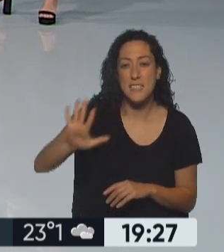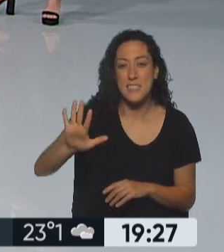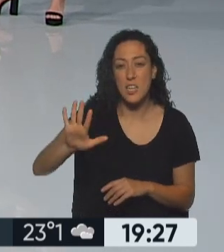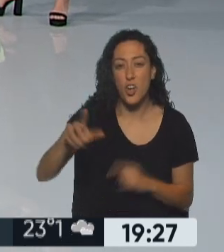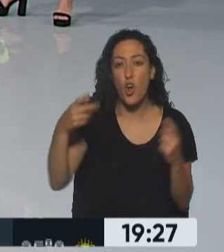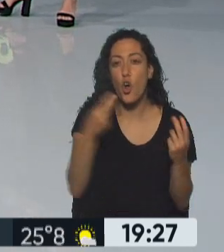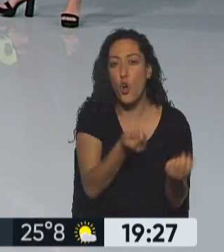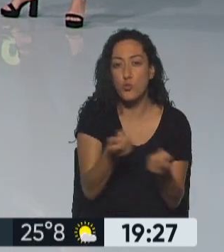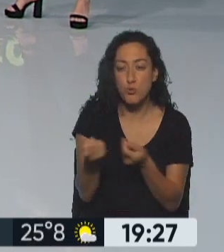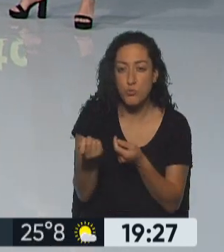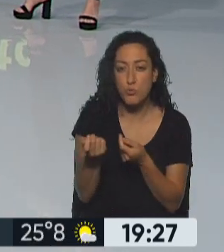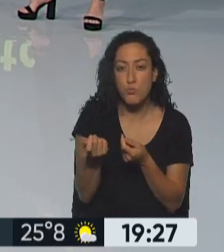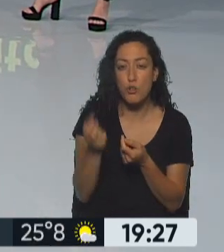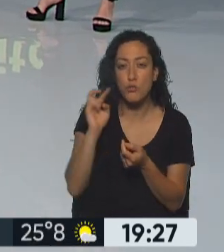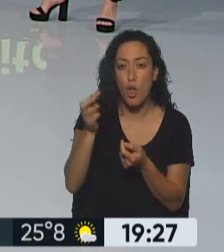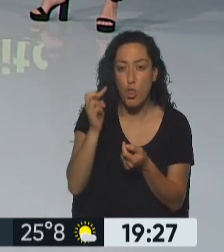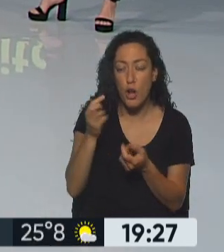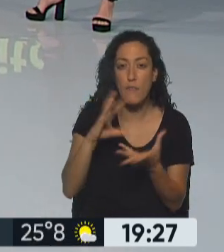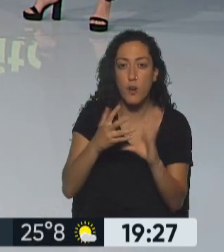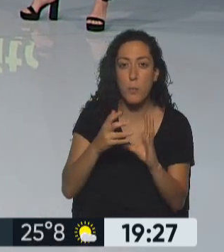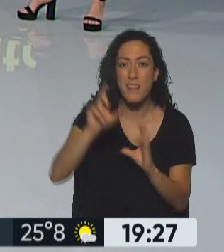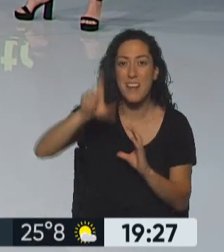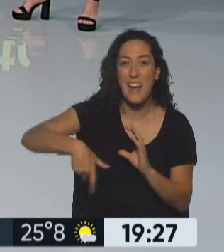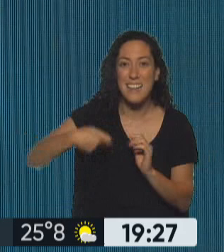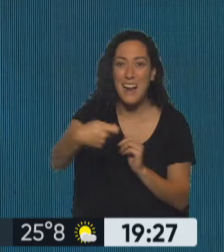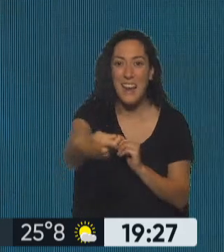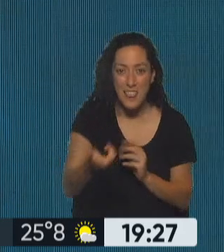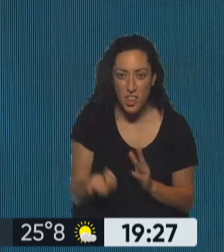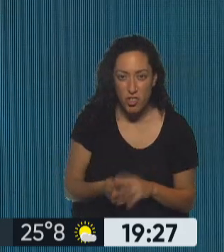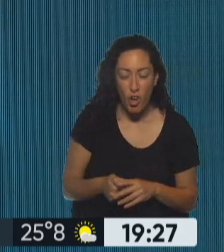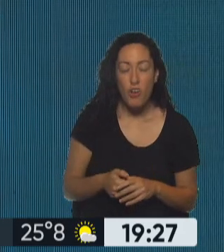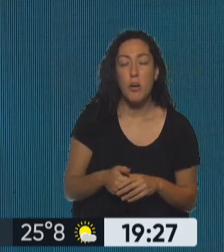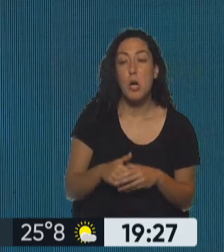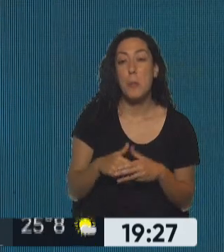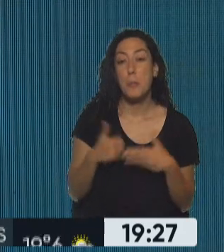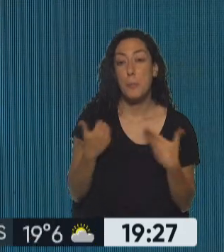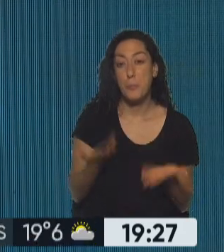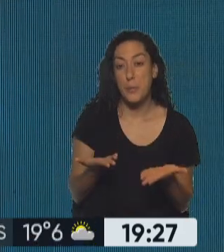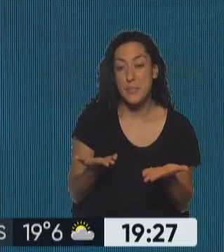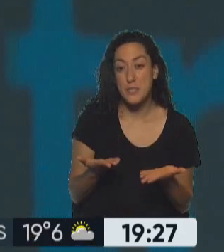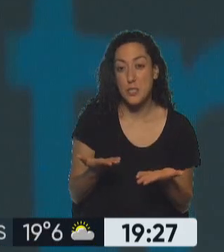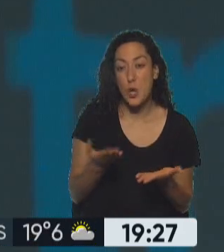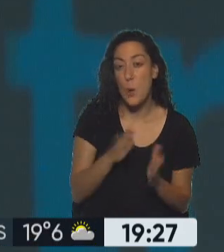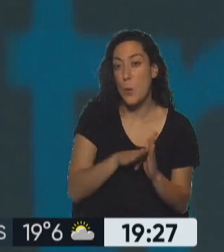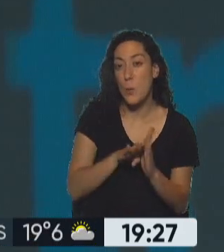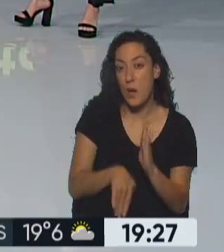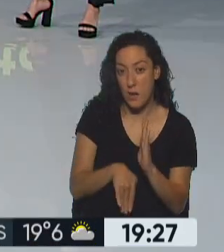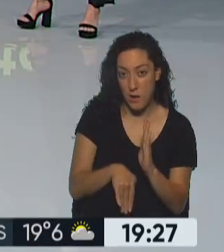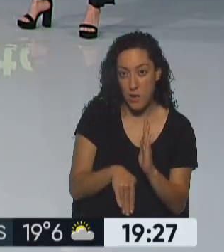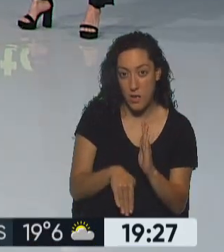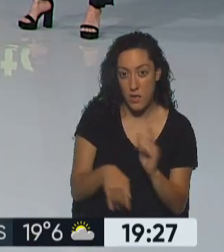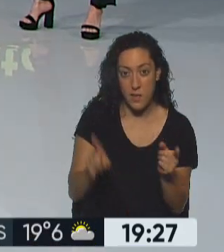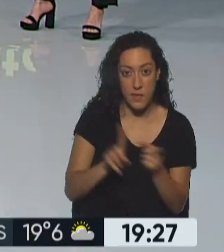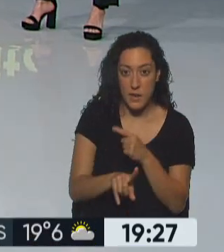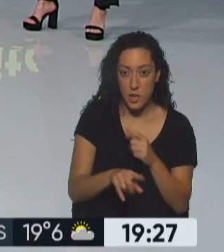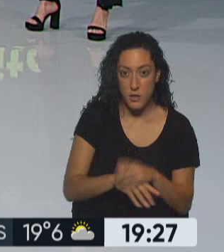consumos en dólares con tarjeta de crédito y es sobre esto que actúa directamente le dan de baja el gobierno,